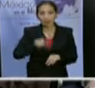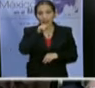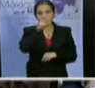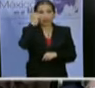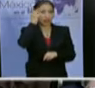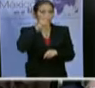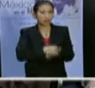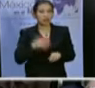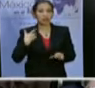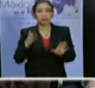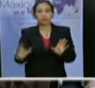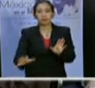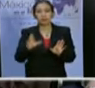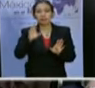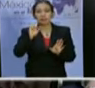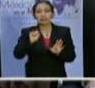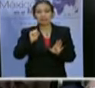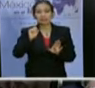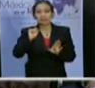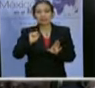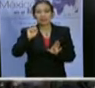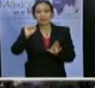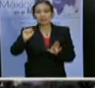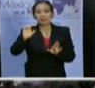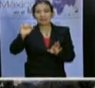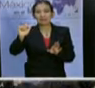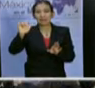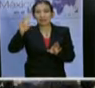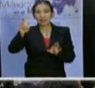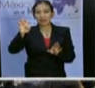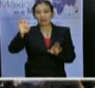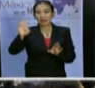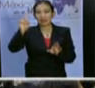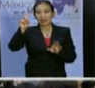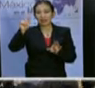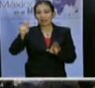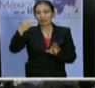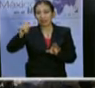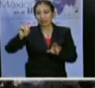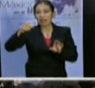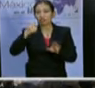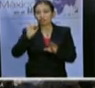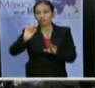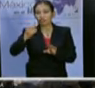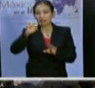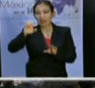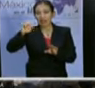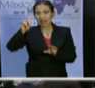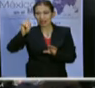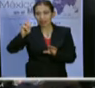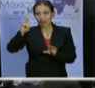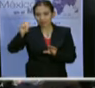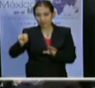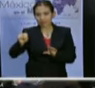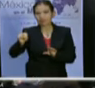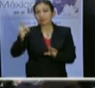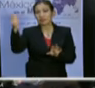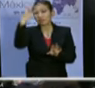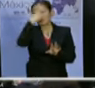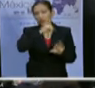la directora de Save the Children y pues yo quiero presumirles, porque me los acaba de dar hace un momento, los